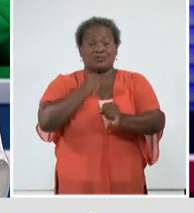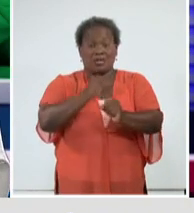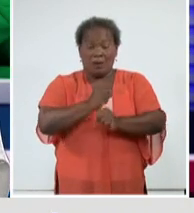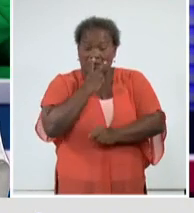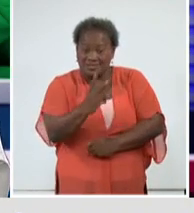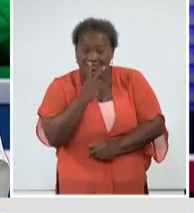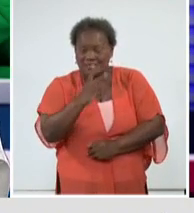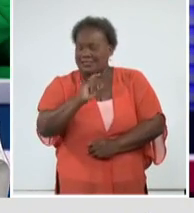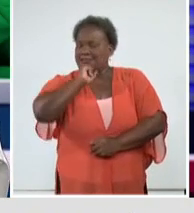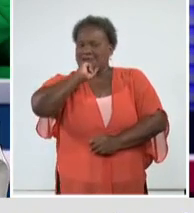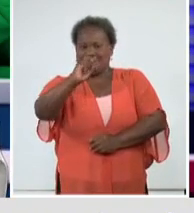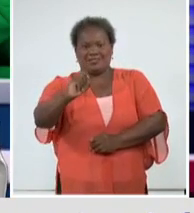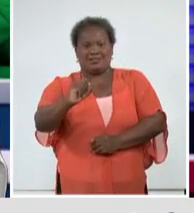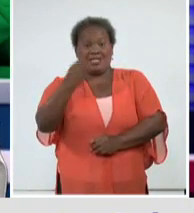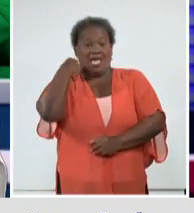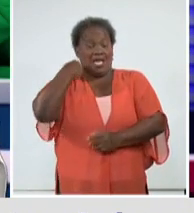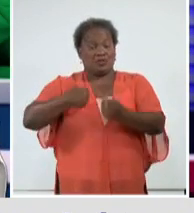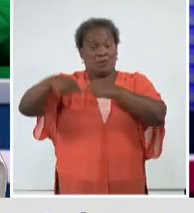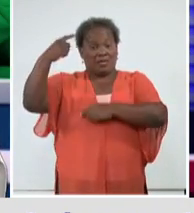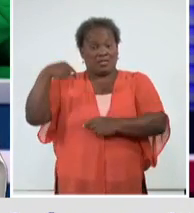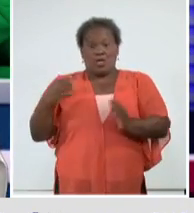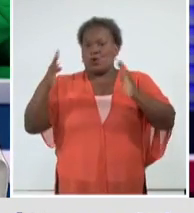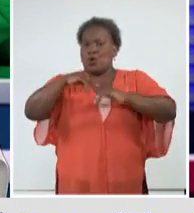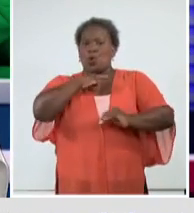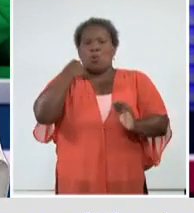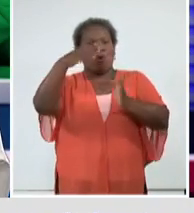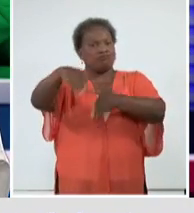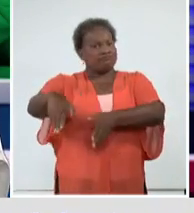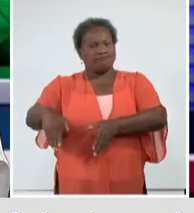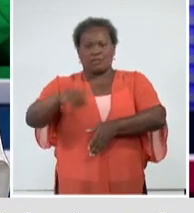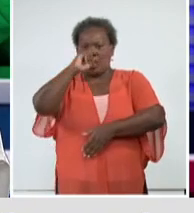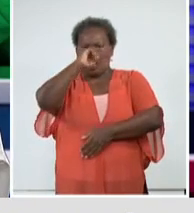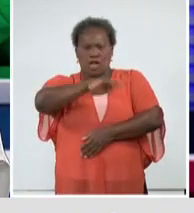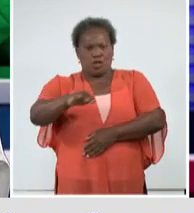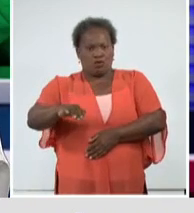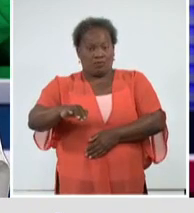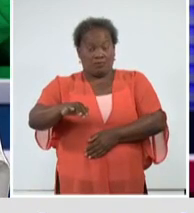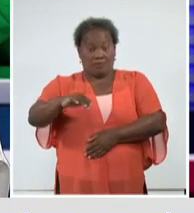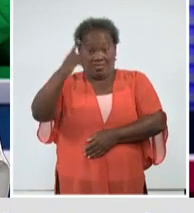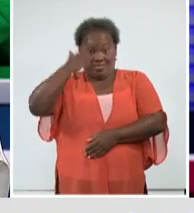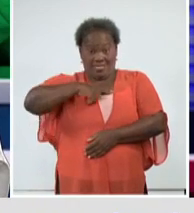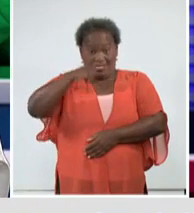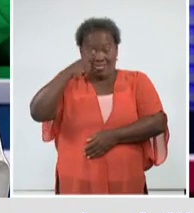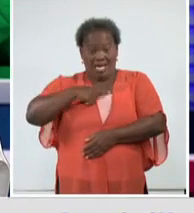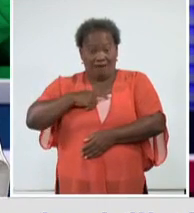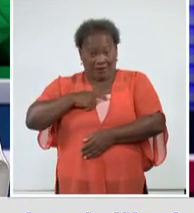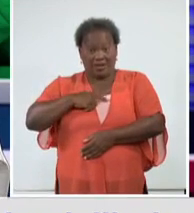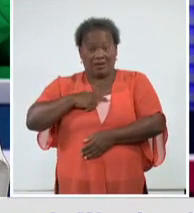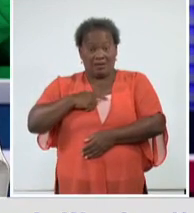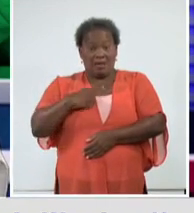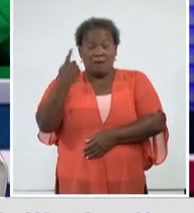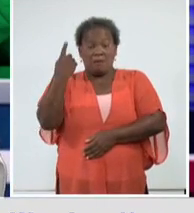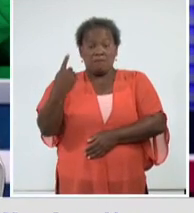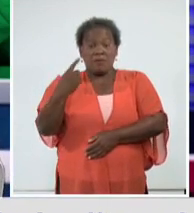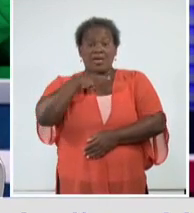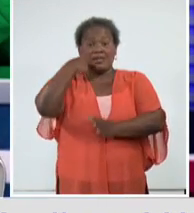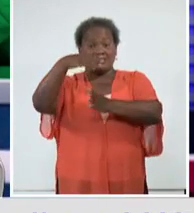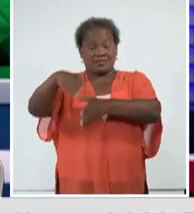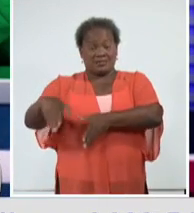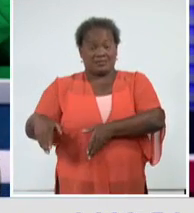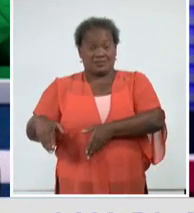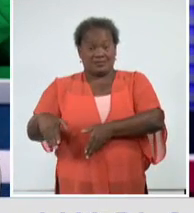el 2020 no tuvimos fallecidos. De abril, que fue lamentablemente el primer deceso en la edad pediátrica,